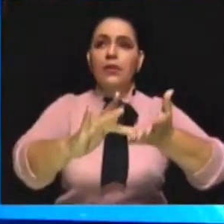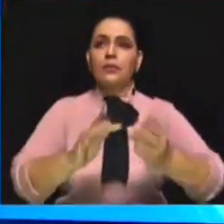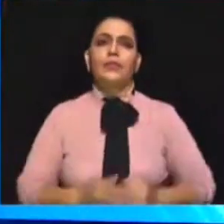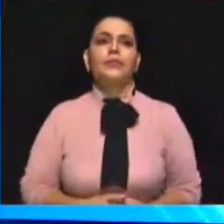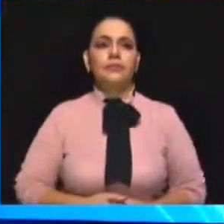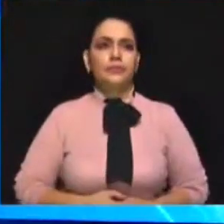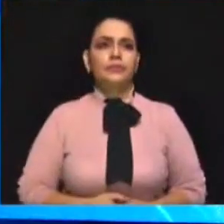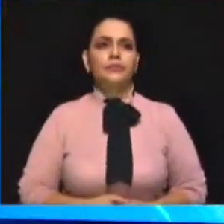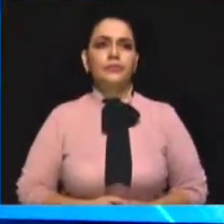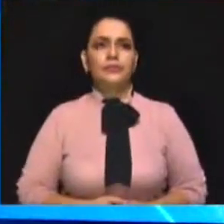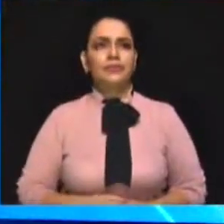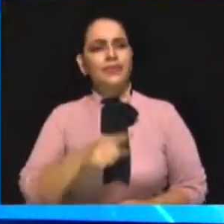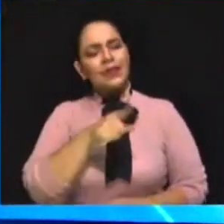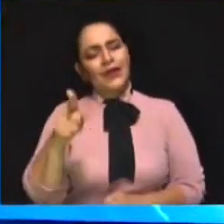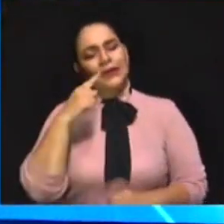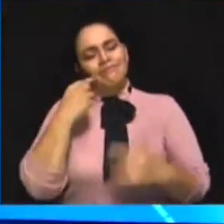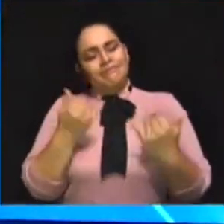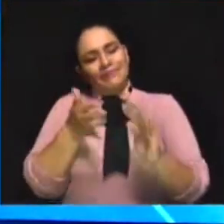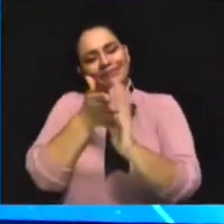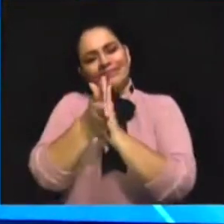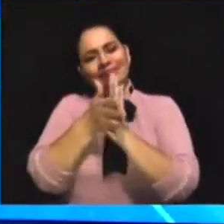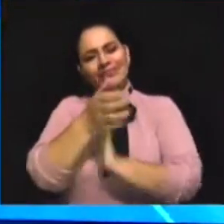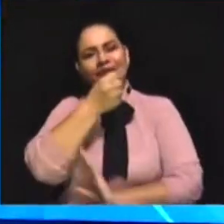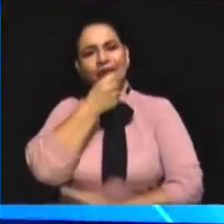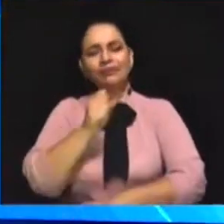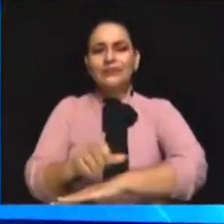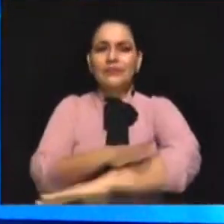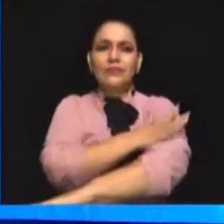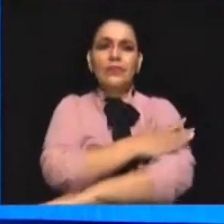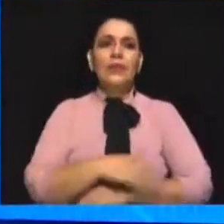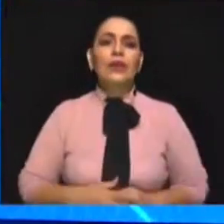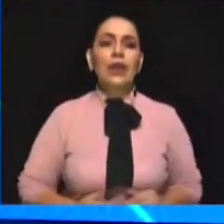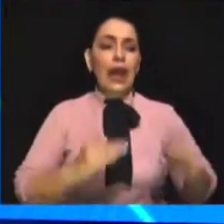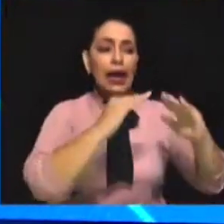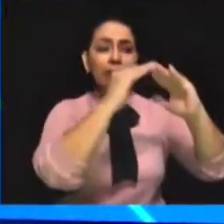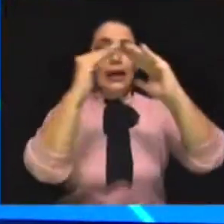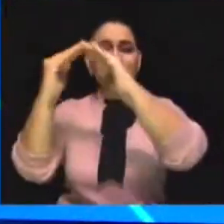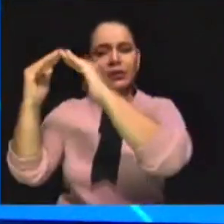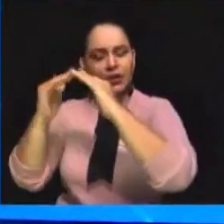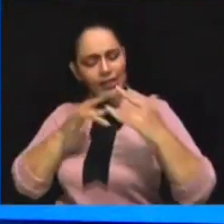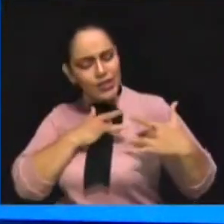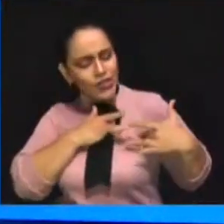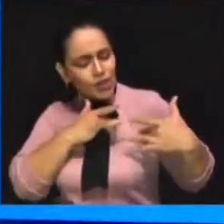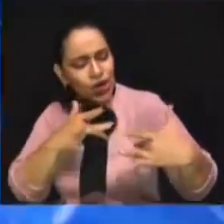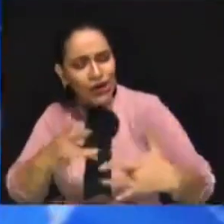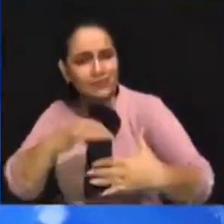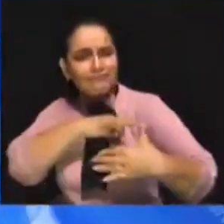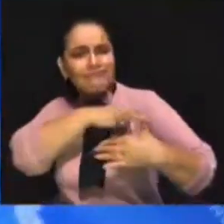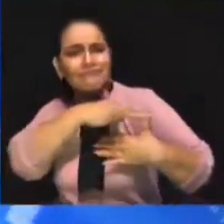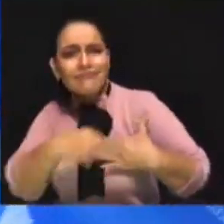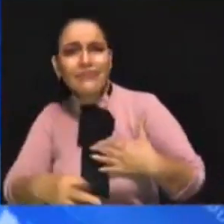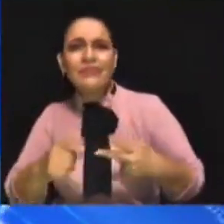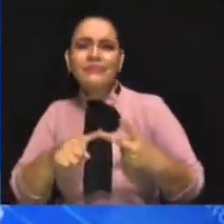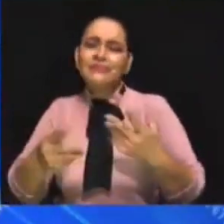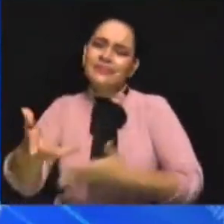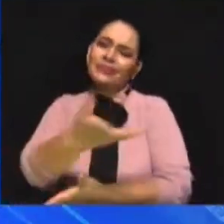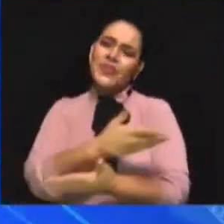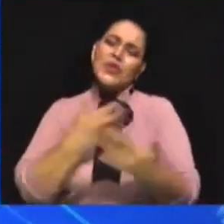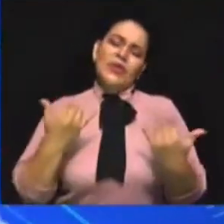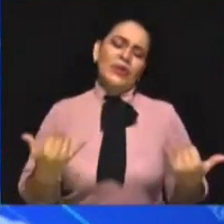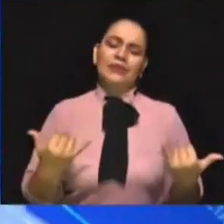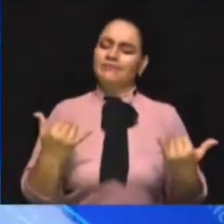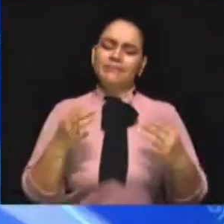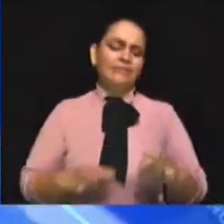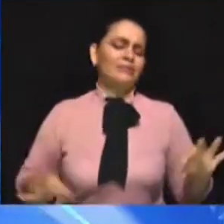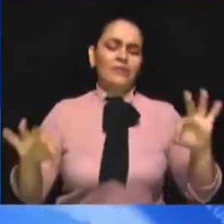estas son noticias que emociona contar. Los principios de buena vecindad como la solidaridad, la honestidad y la empatía hoy nos unen más que nunca para